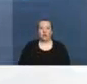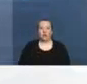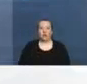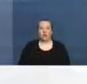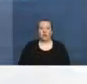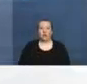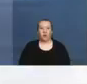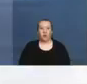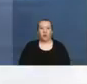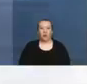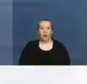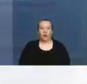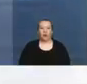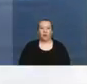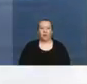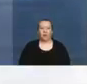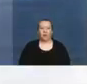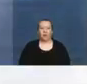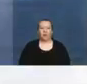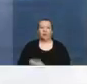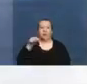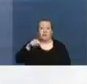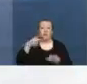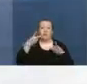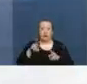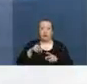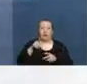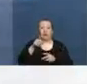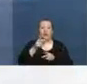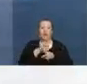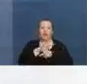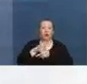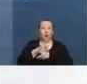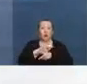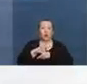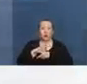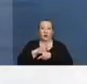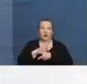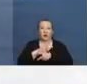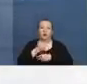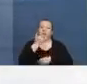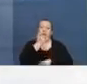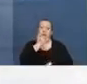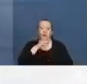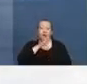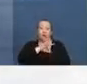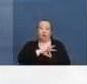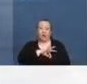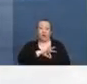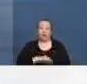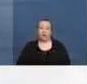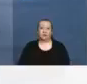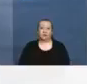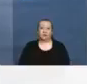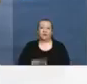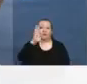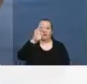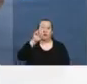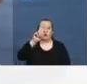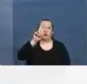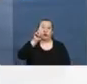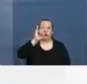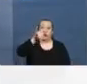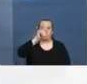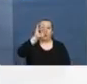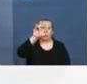barbaridades que continúan tenemos un procurador que además de inepto terriblemente mala fe entrevista fue el procurador puesto por trujillo que para